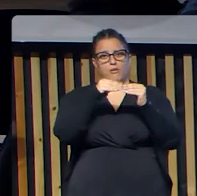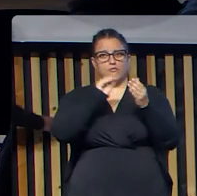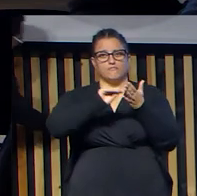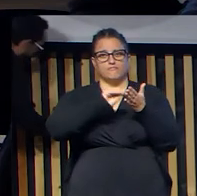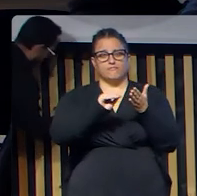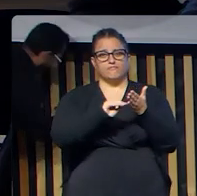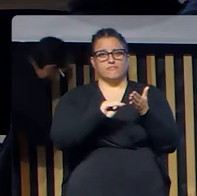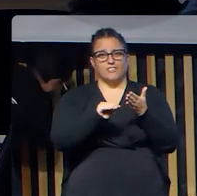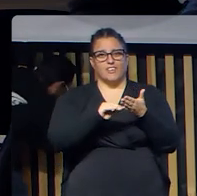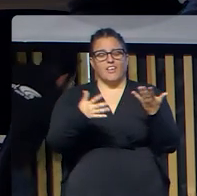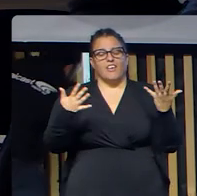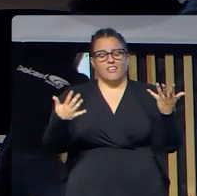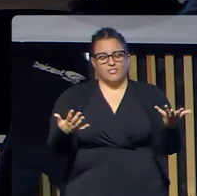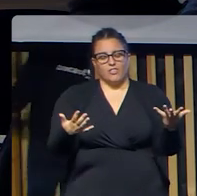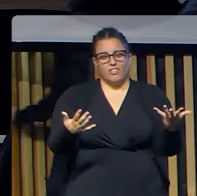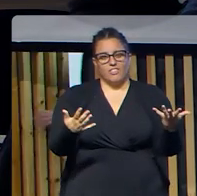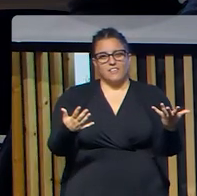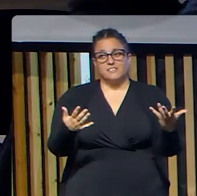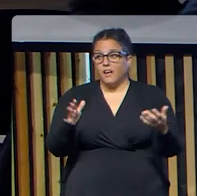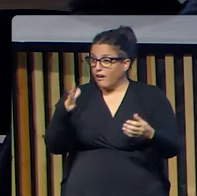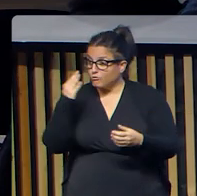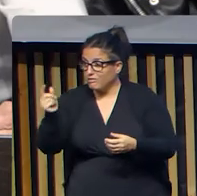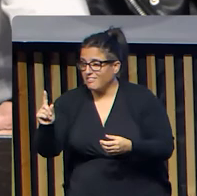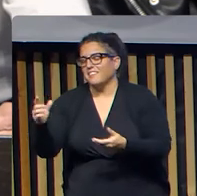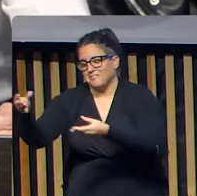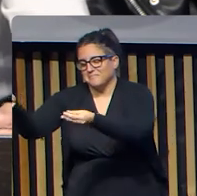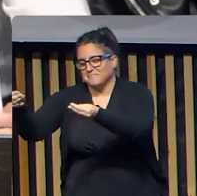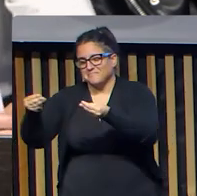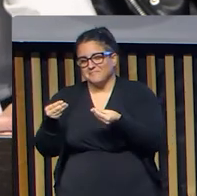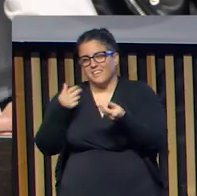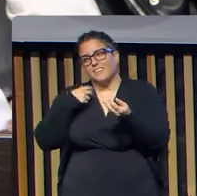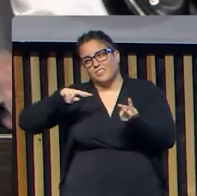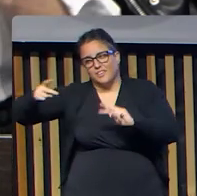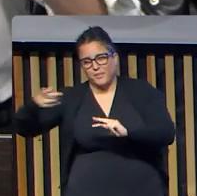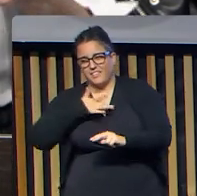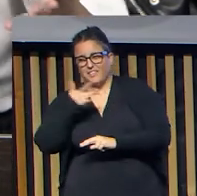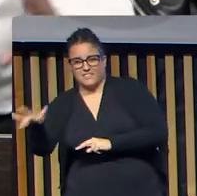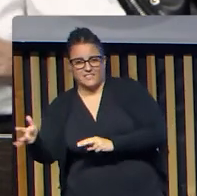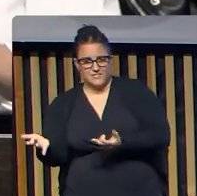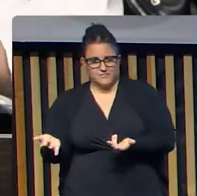te la traduzco no lo que tienes que hacer es nada básicamente